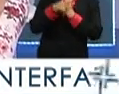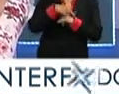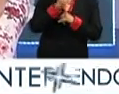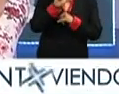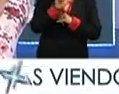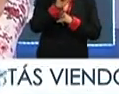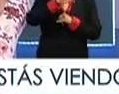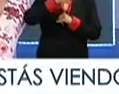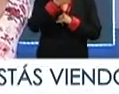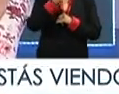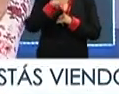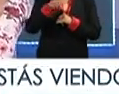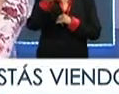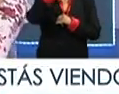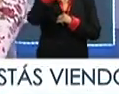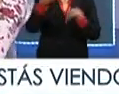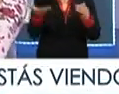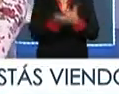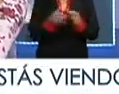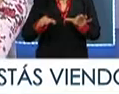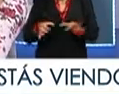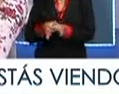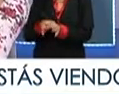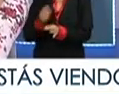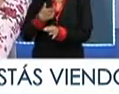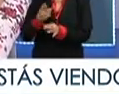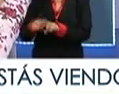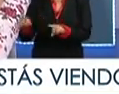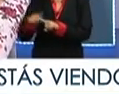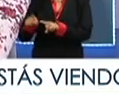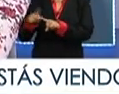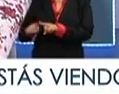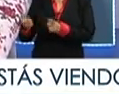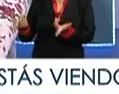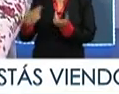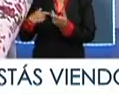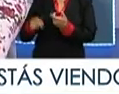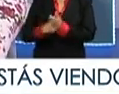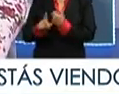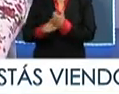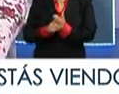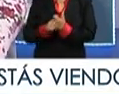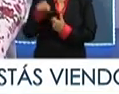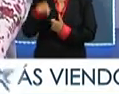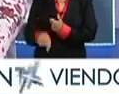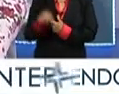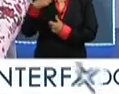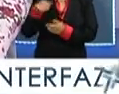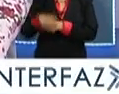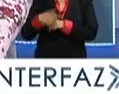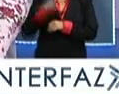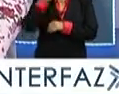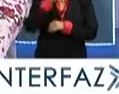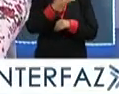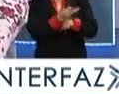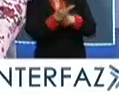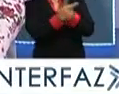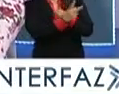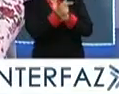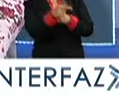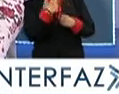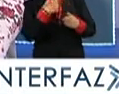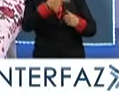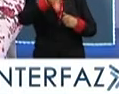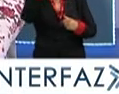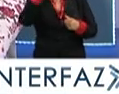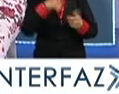un 28.4% de las personas con diversidad funcional. Y esta cifra refleja la realidad de un país que tiene un amplio